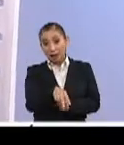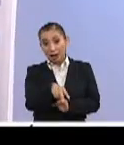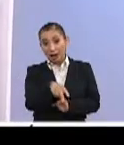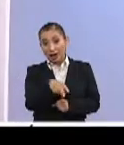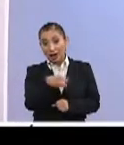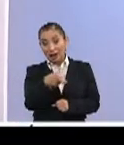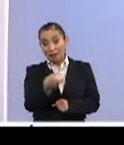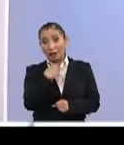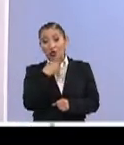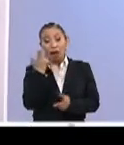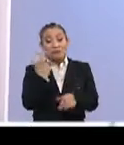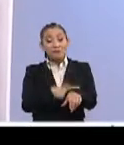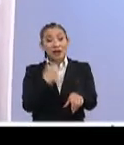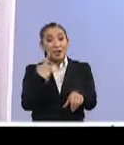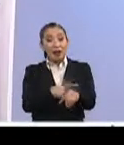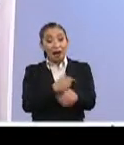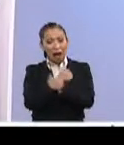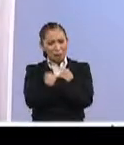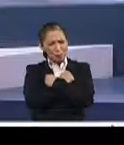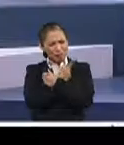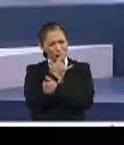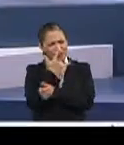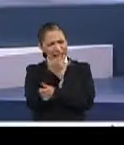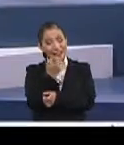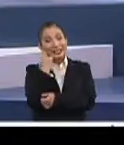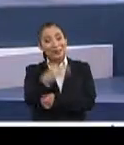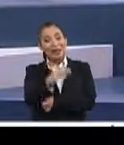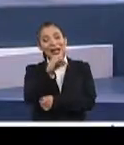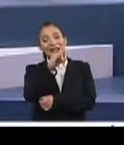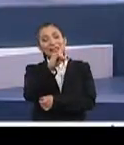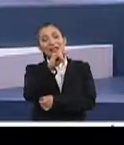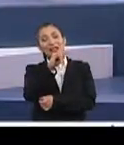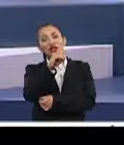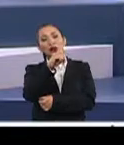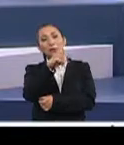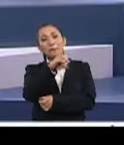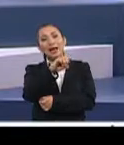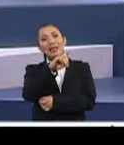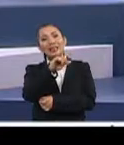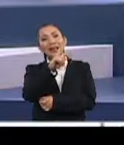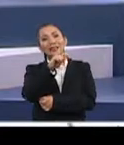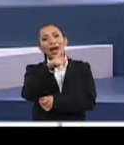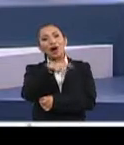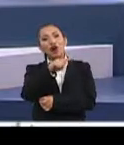Esta es una enfermedad muy curiosa, se llama síndrome de Takotsubo o